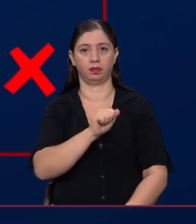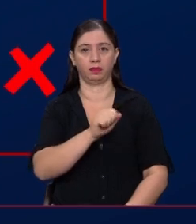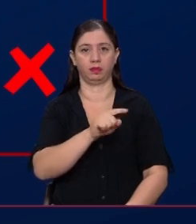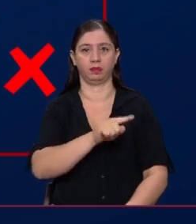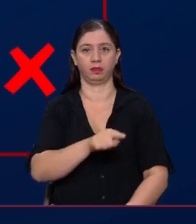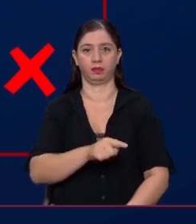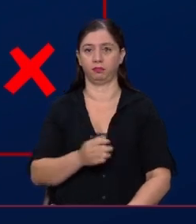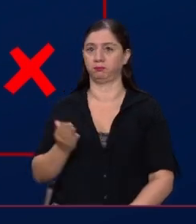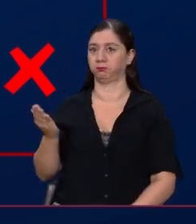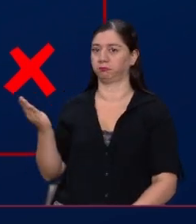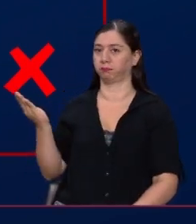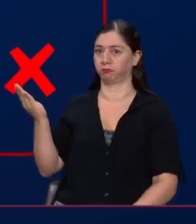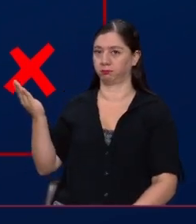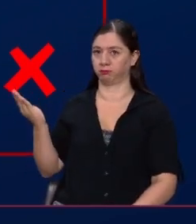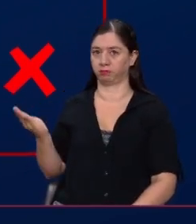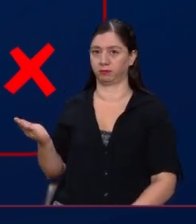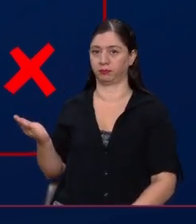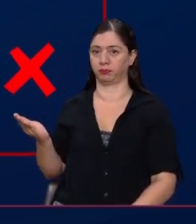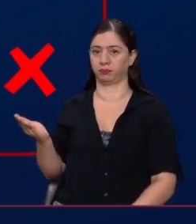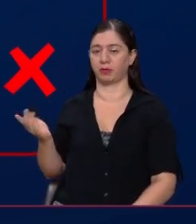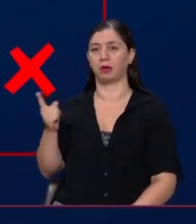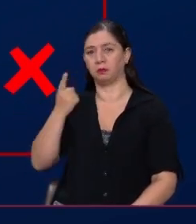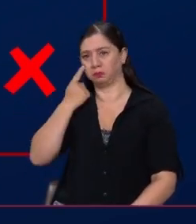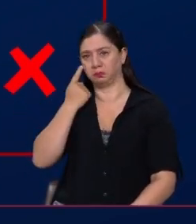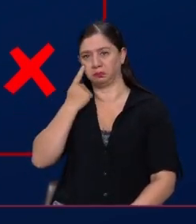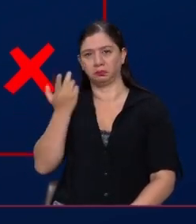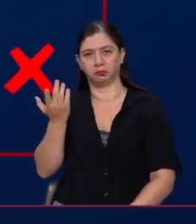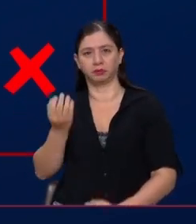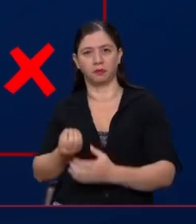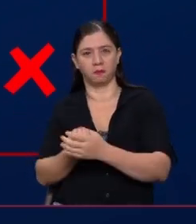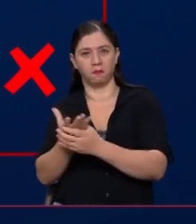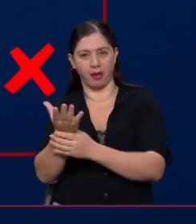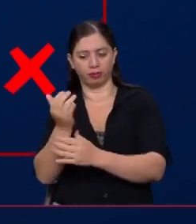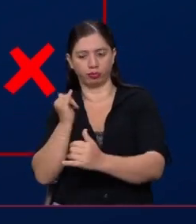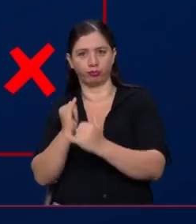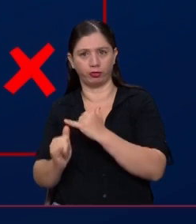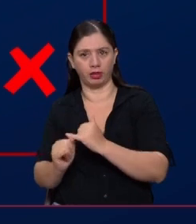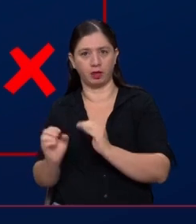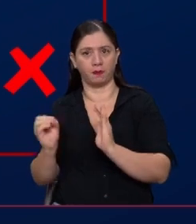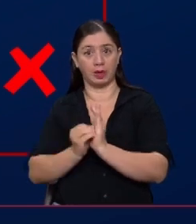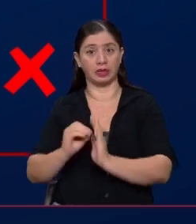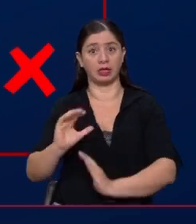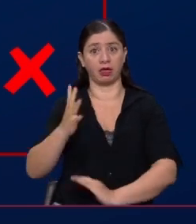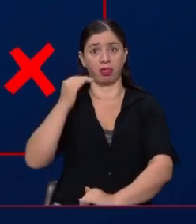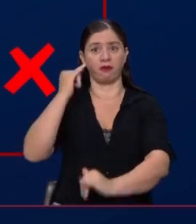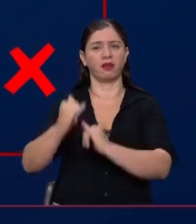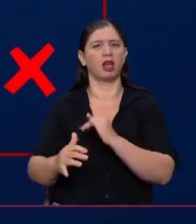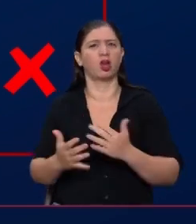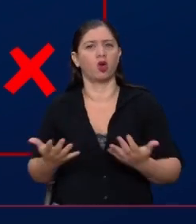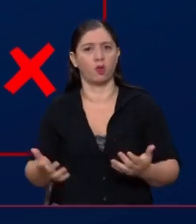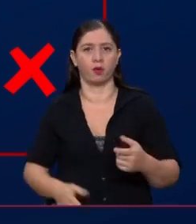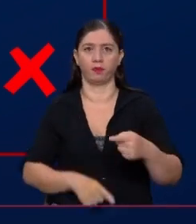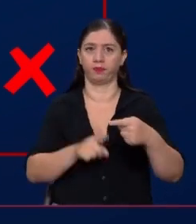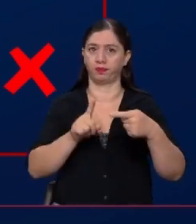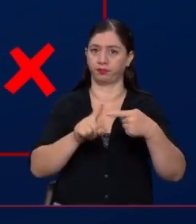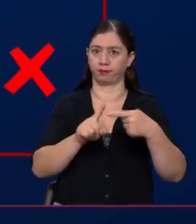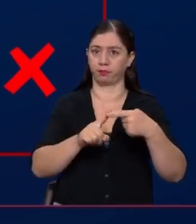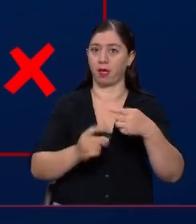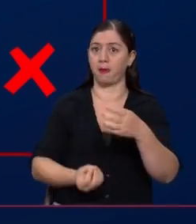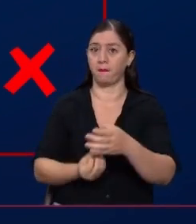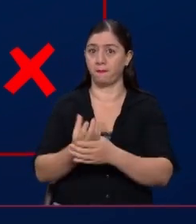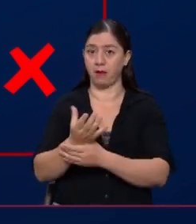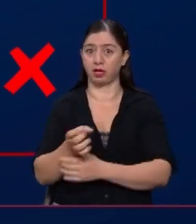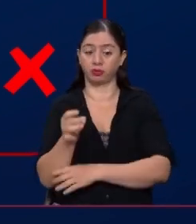el gráfico para que el Deportivo Pasto sea finalista, juegue su quinta final. Primero, que el Pasto le gane